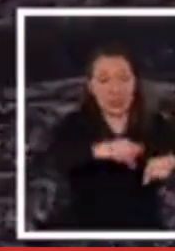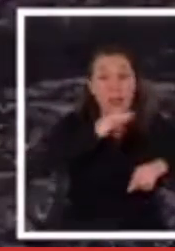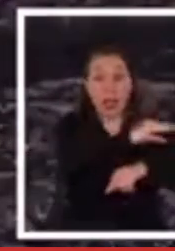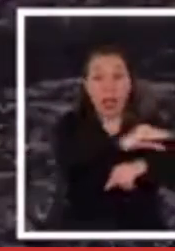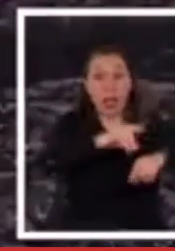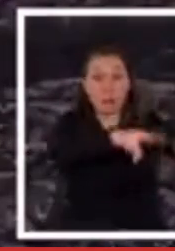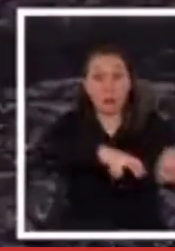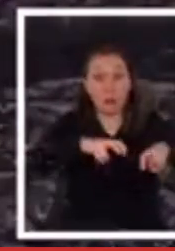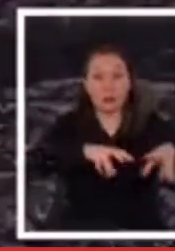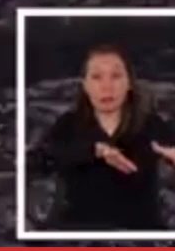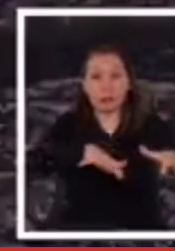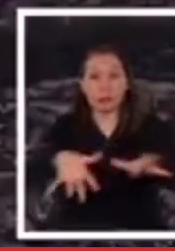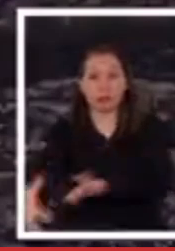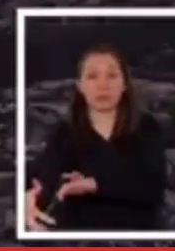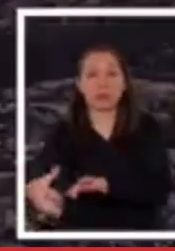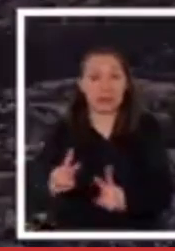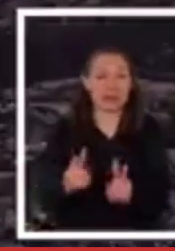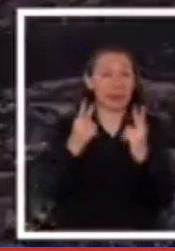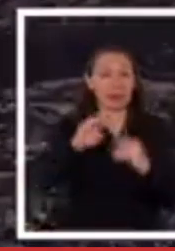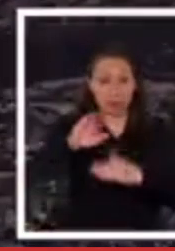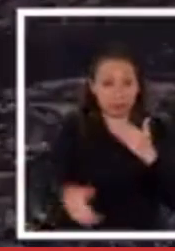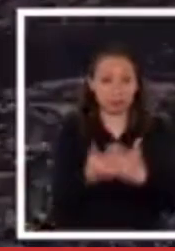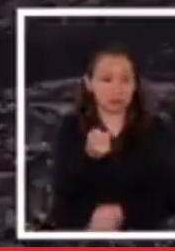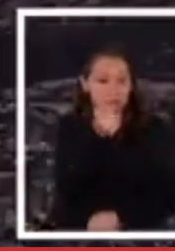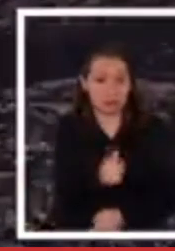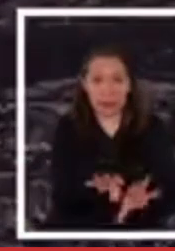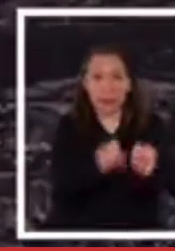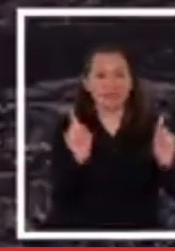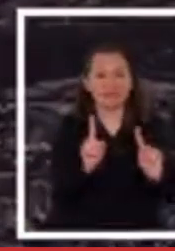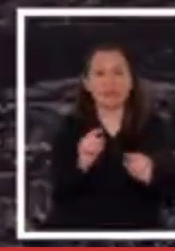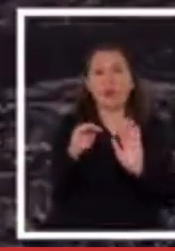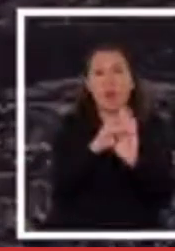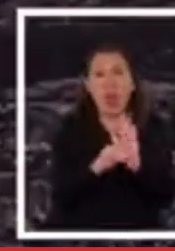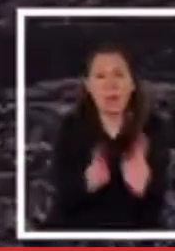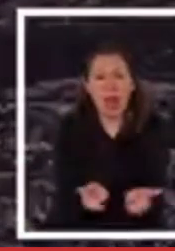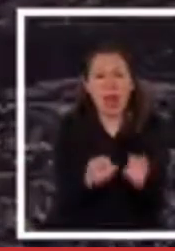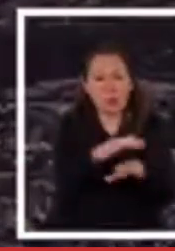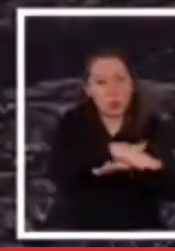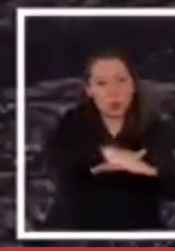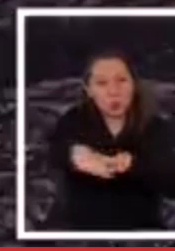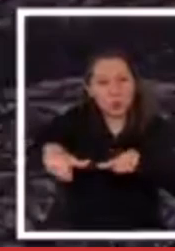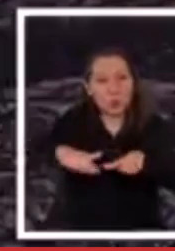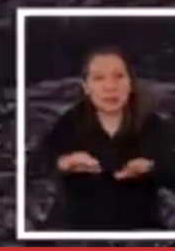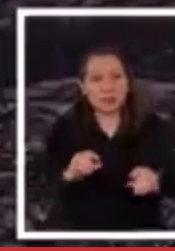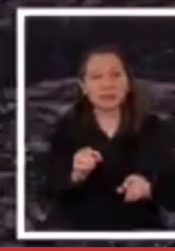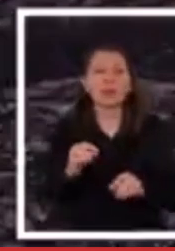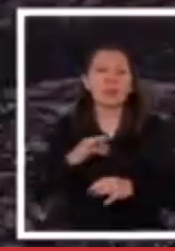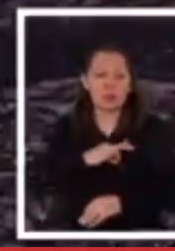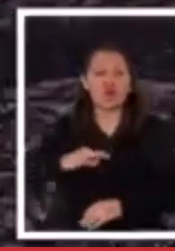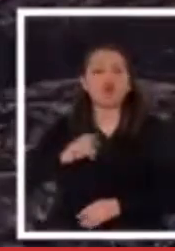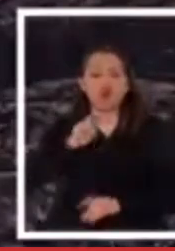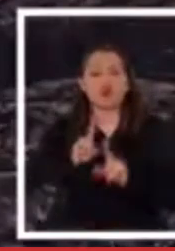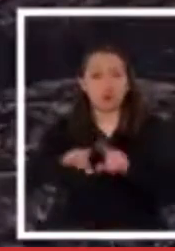no es que tú lo rescatas de un día para otro requiere programas de recuperación de suelo el Ministerio tiene algunos instrumentos